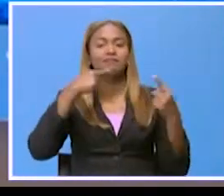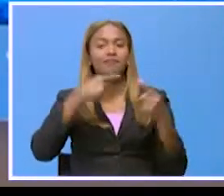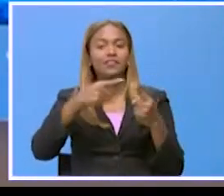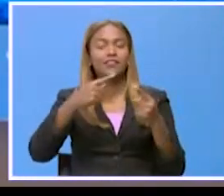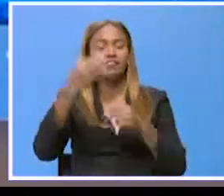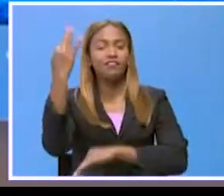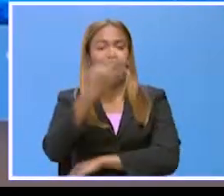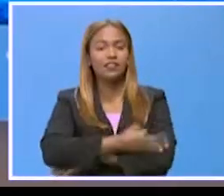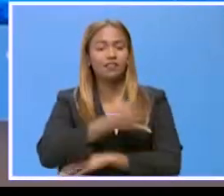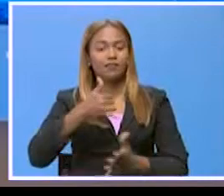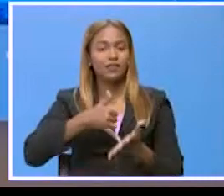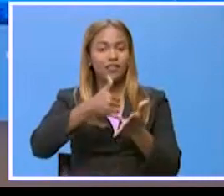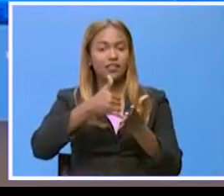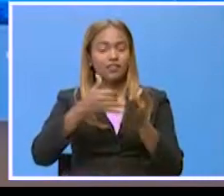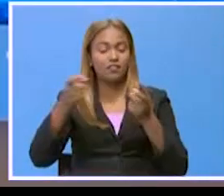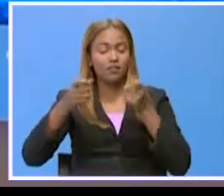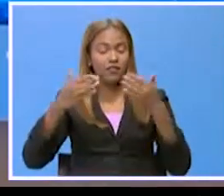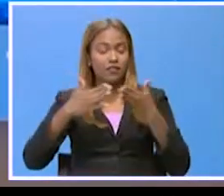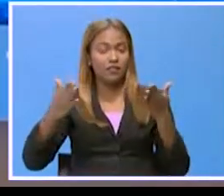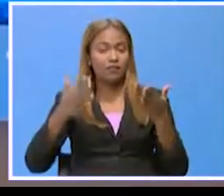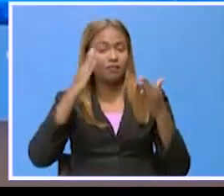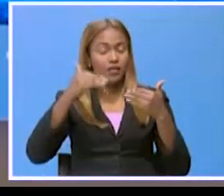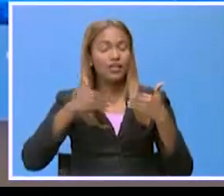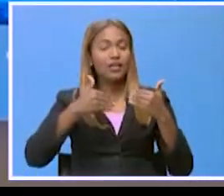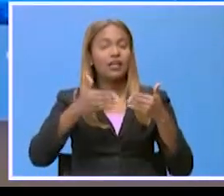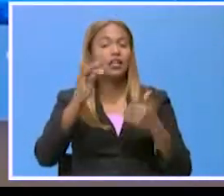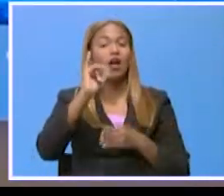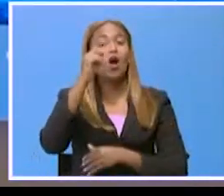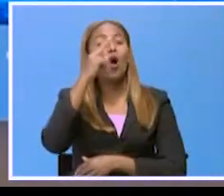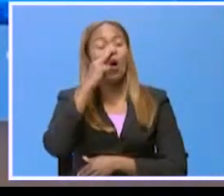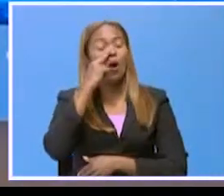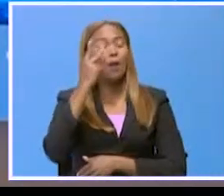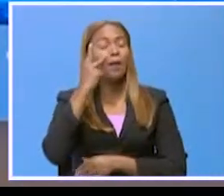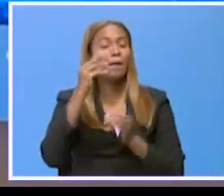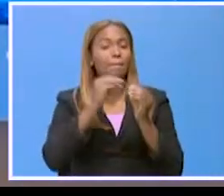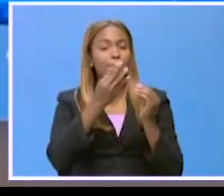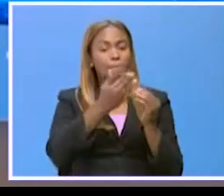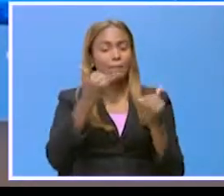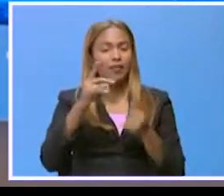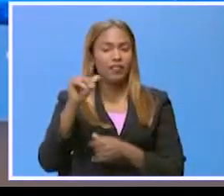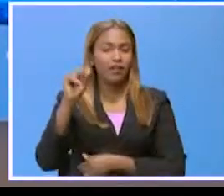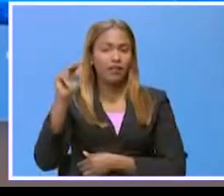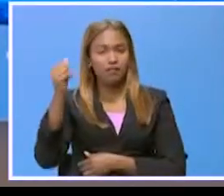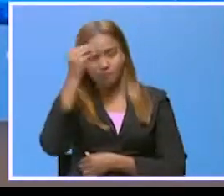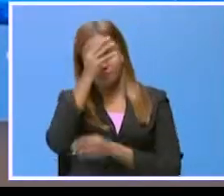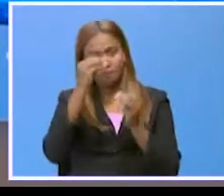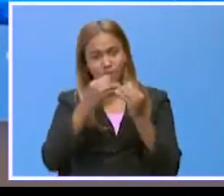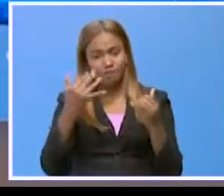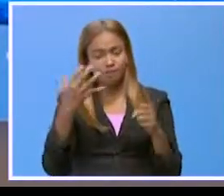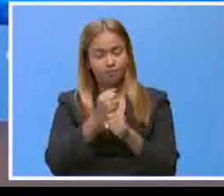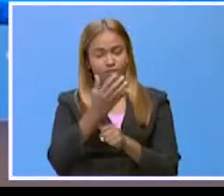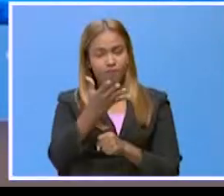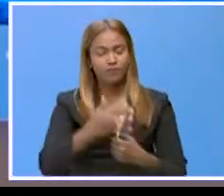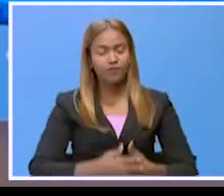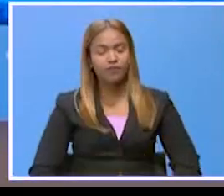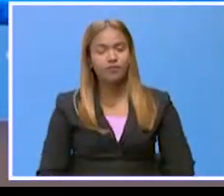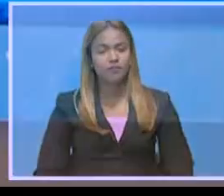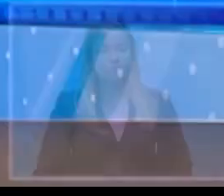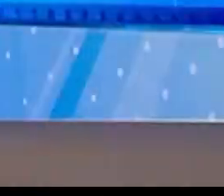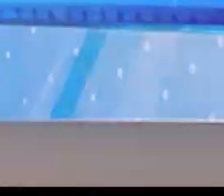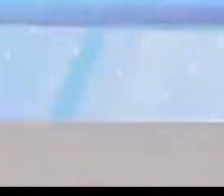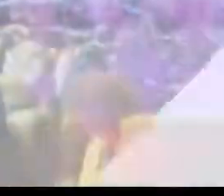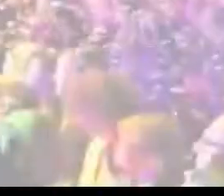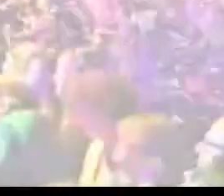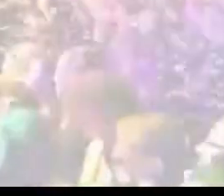fecha de los premios soberanos se realizarán en junio vamos a estoy más con diana carreras en el resumen del espectáculo